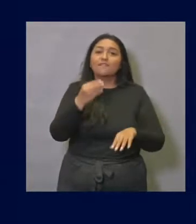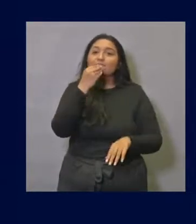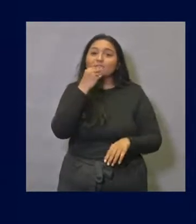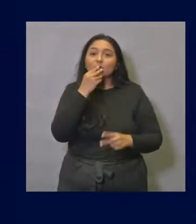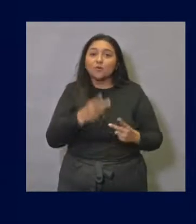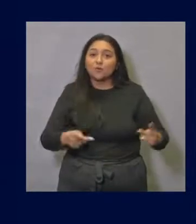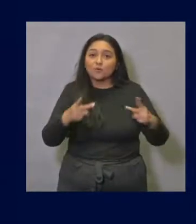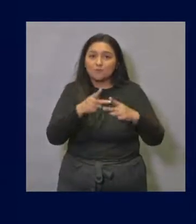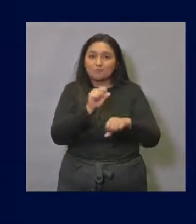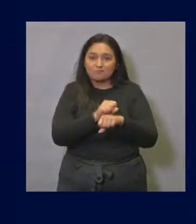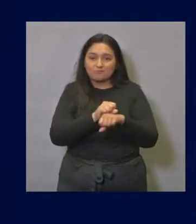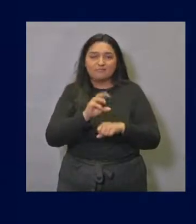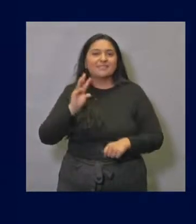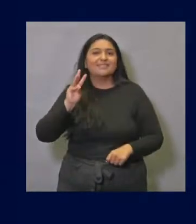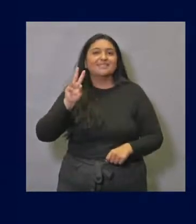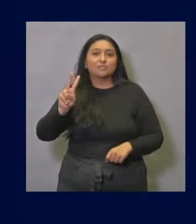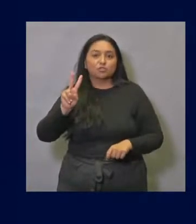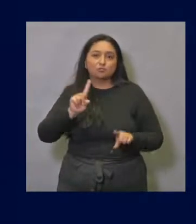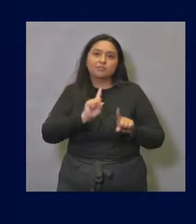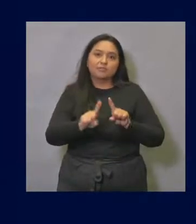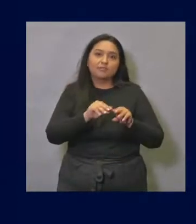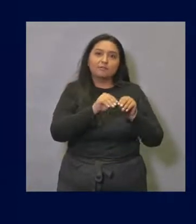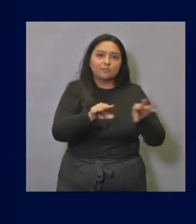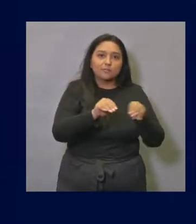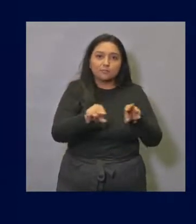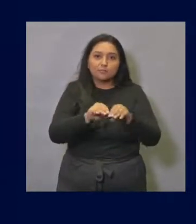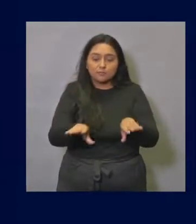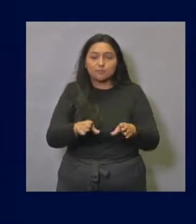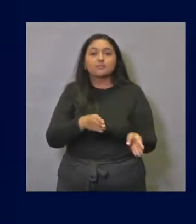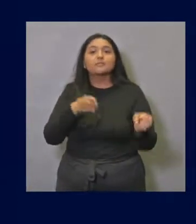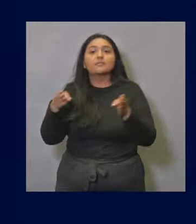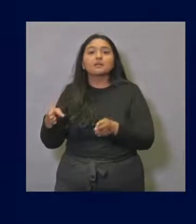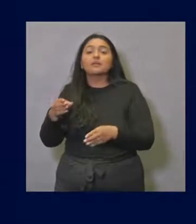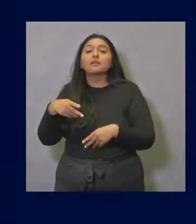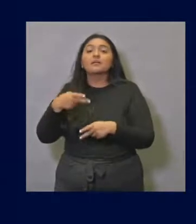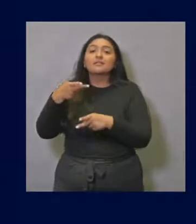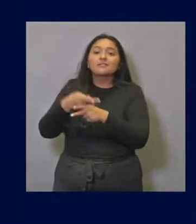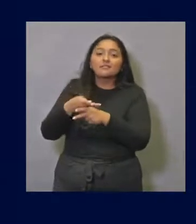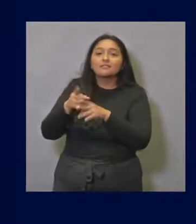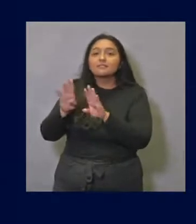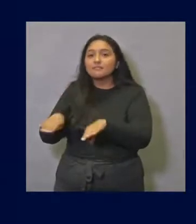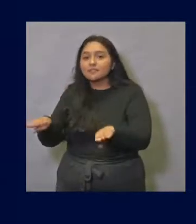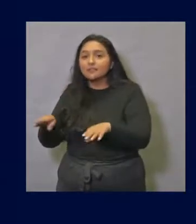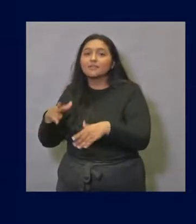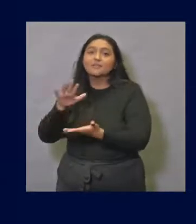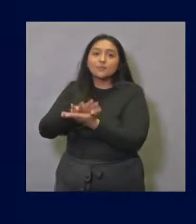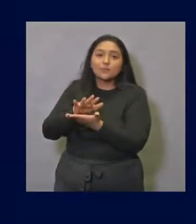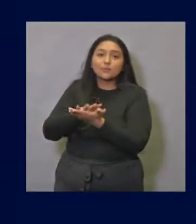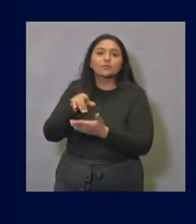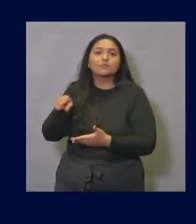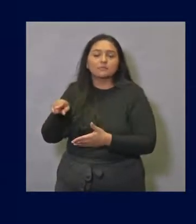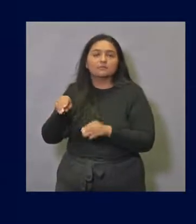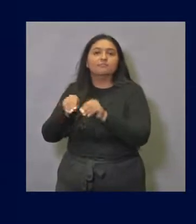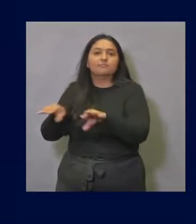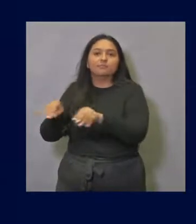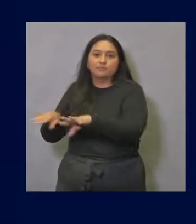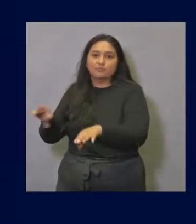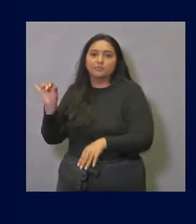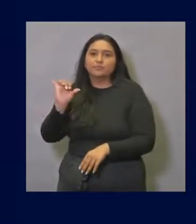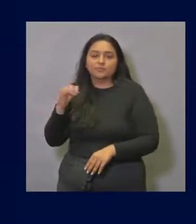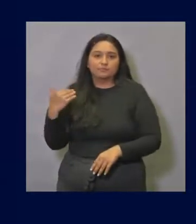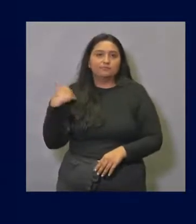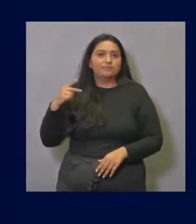brotes, y en las escuelas y guarderías, que informaron 47 brotes la primera semana de diciembre.